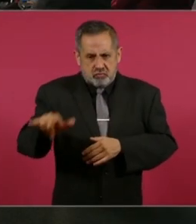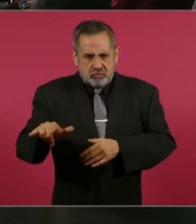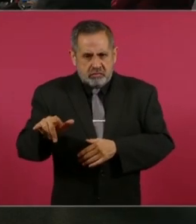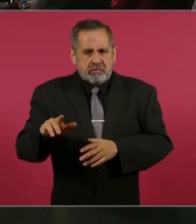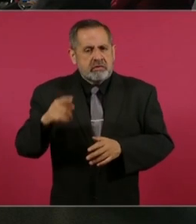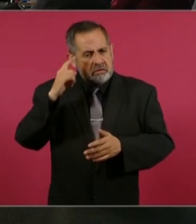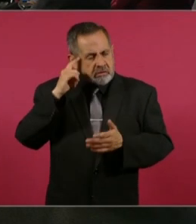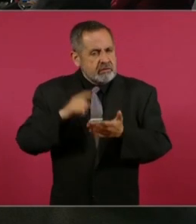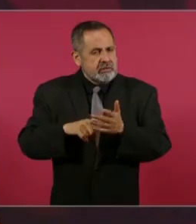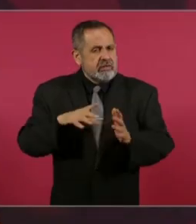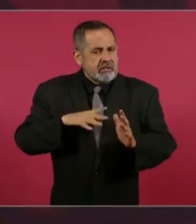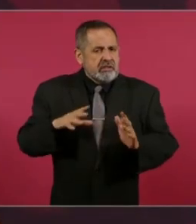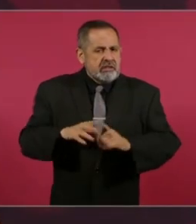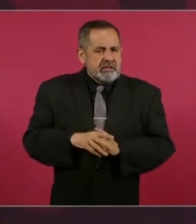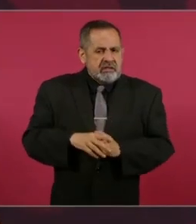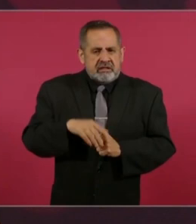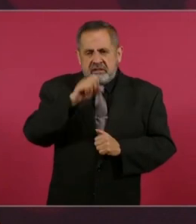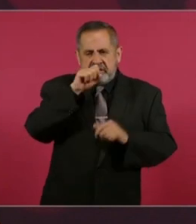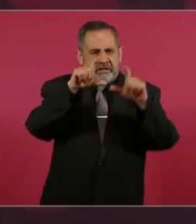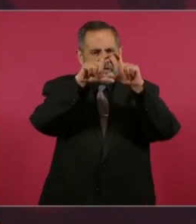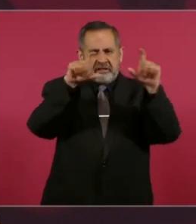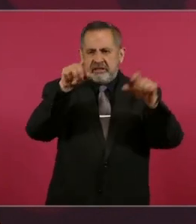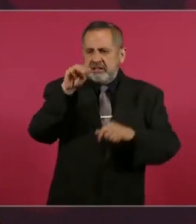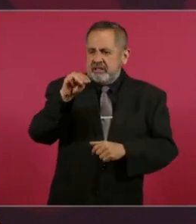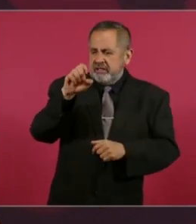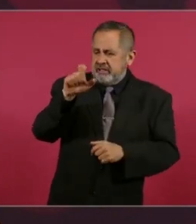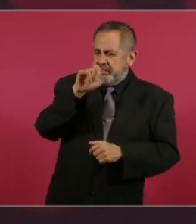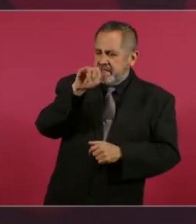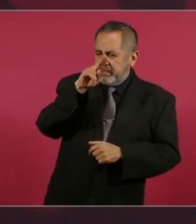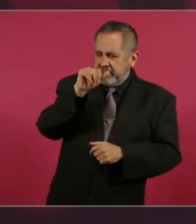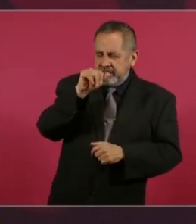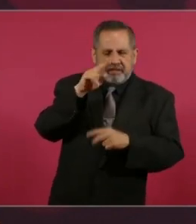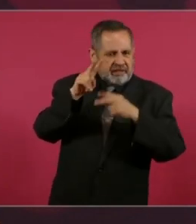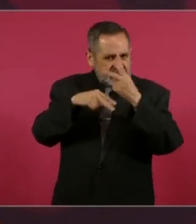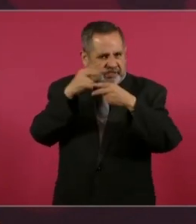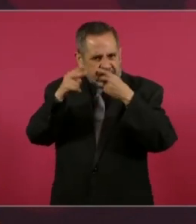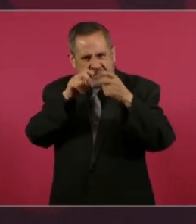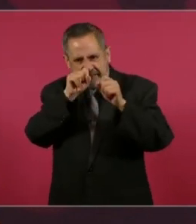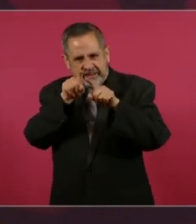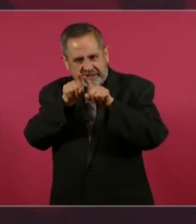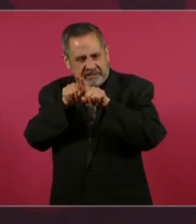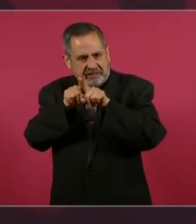Ya Mexicana lo está haciendo. Lo mismo